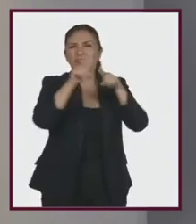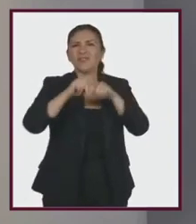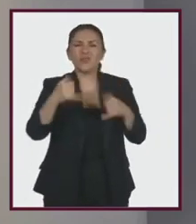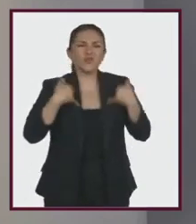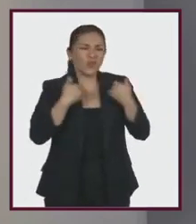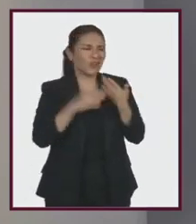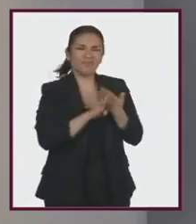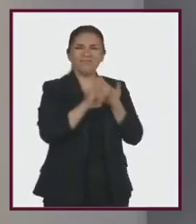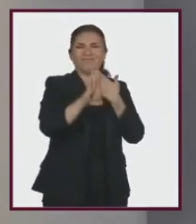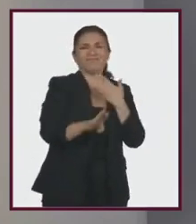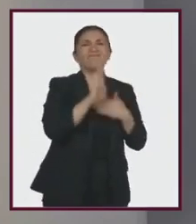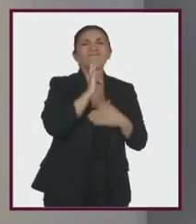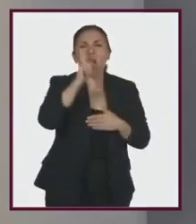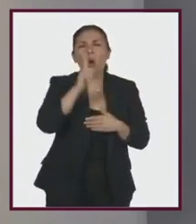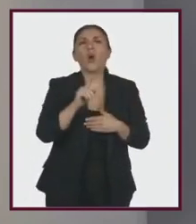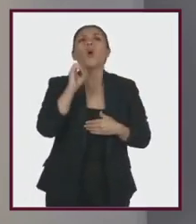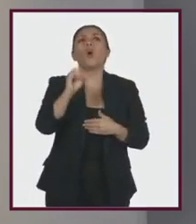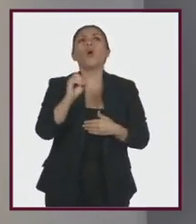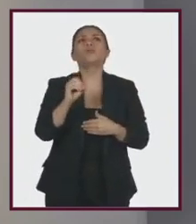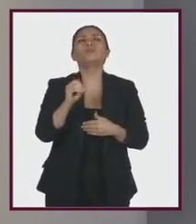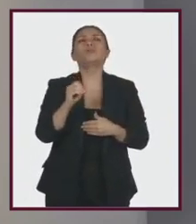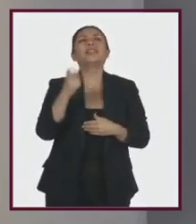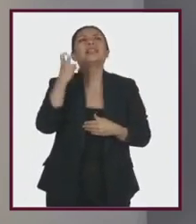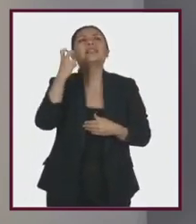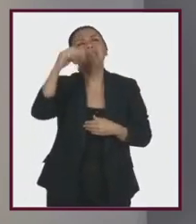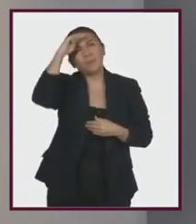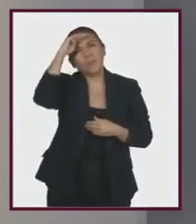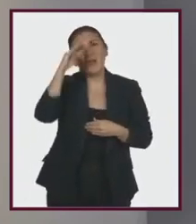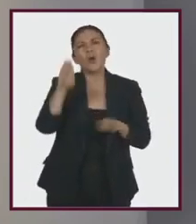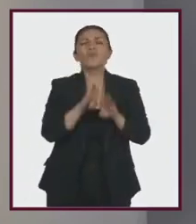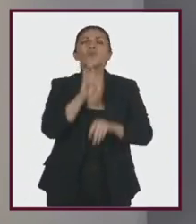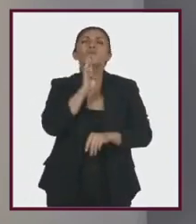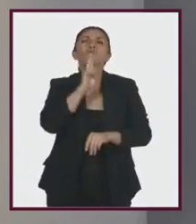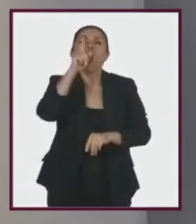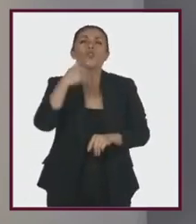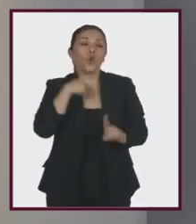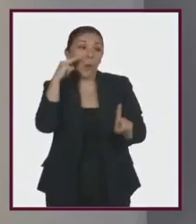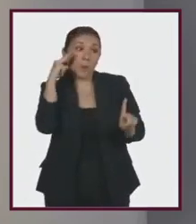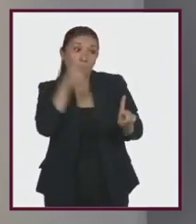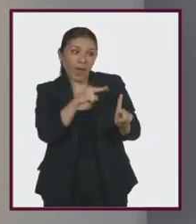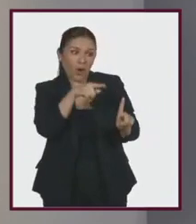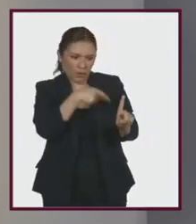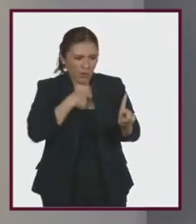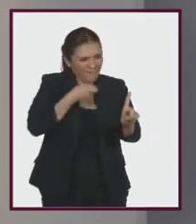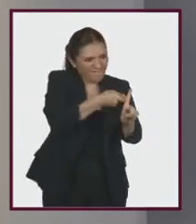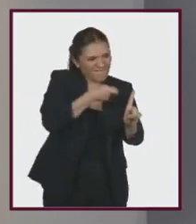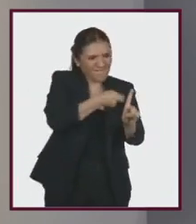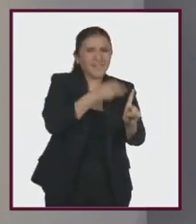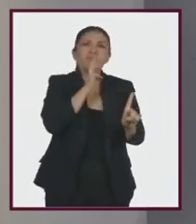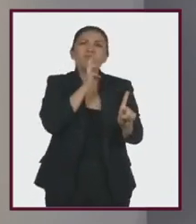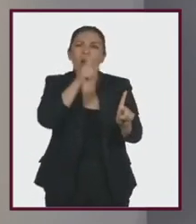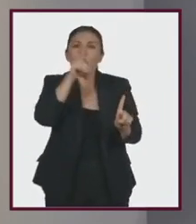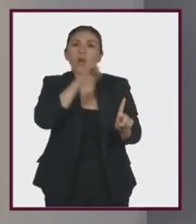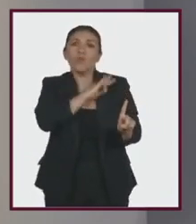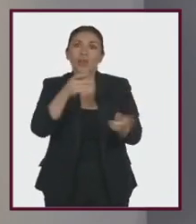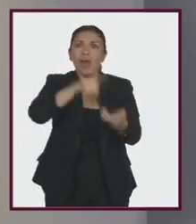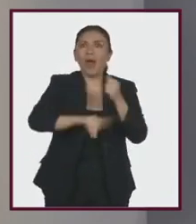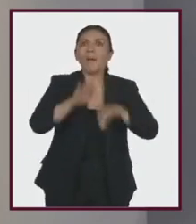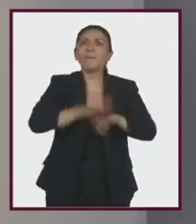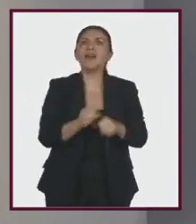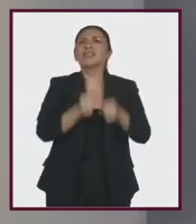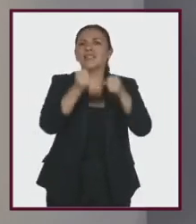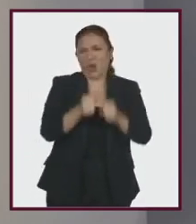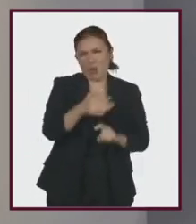las sustancias, porque esta idea de que es mejor que consuman cuando yo los veo que cuando no los veo, pues pueden estar en un ambiente más seguro,